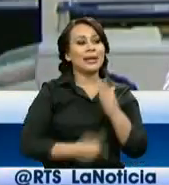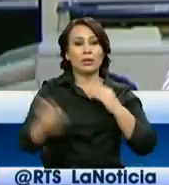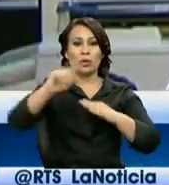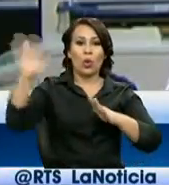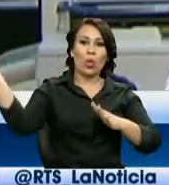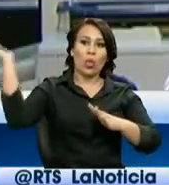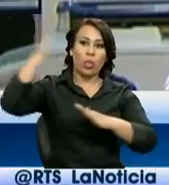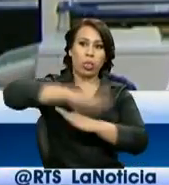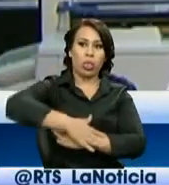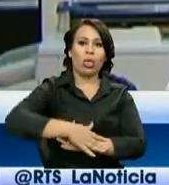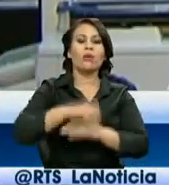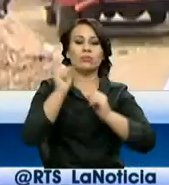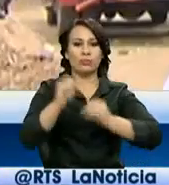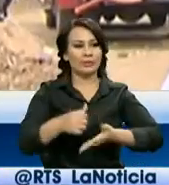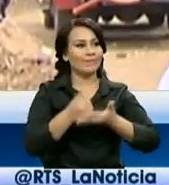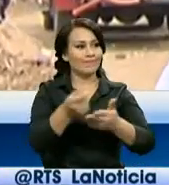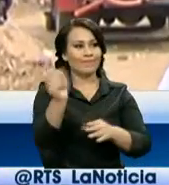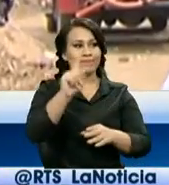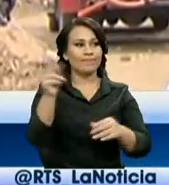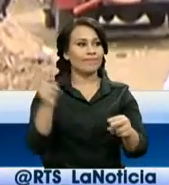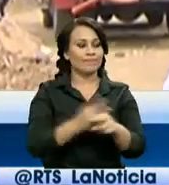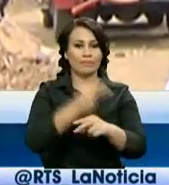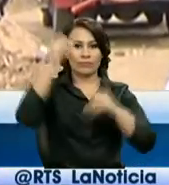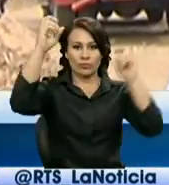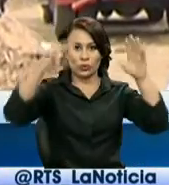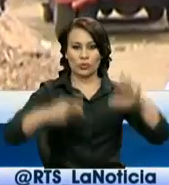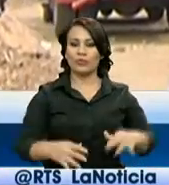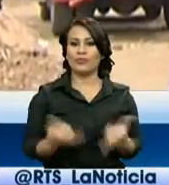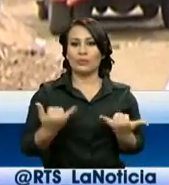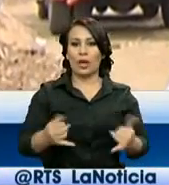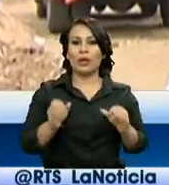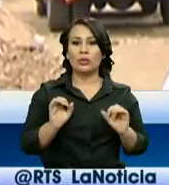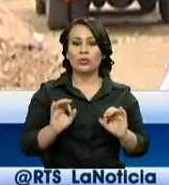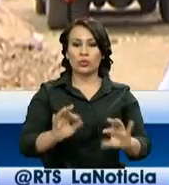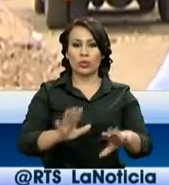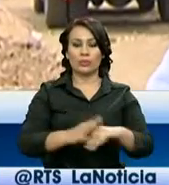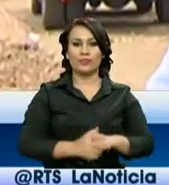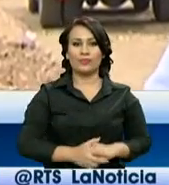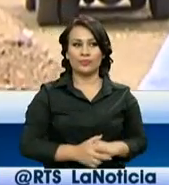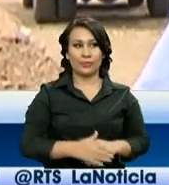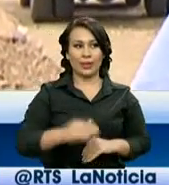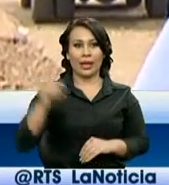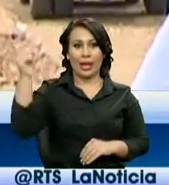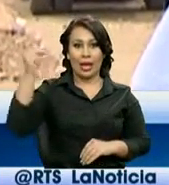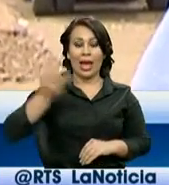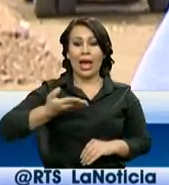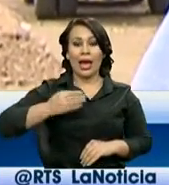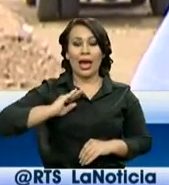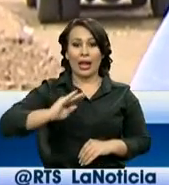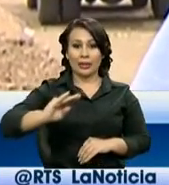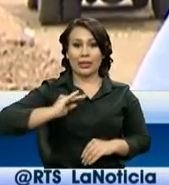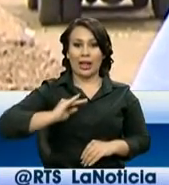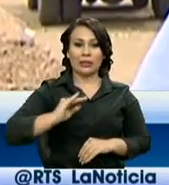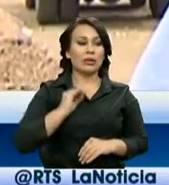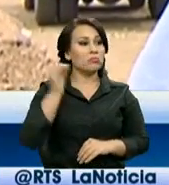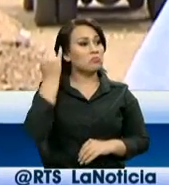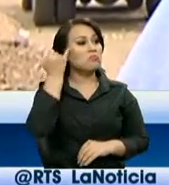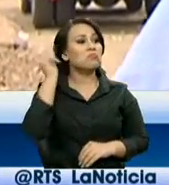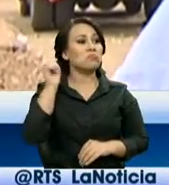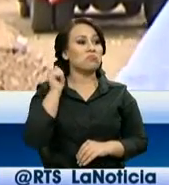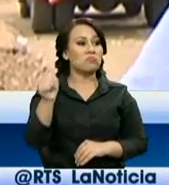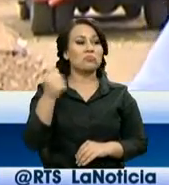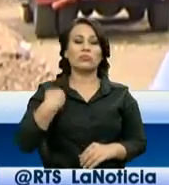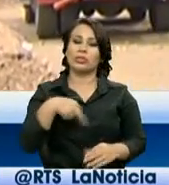erosiones que generan deslizamientos. La buena hora que ha tomado esta medida la alcaldía, ¿no? Y al mismo tiempo les